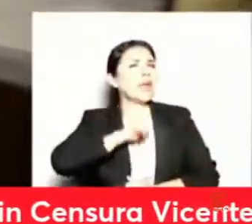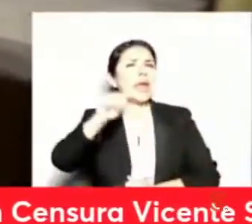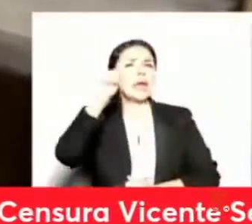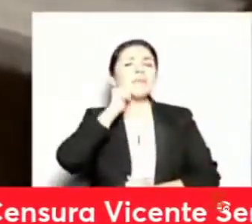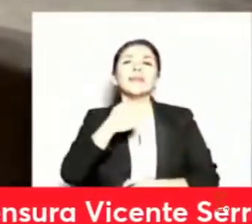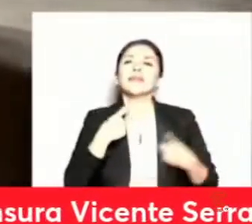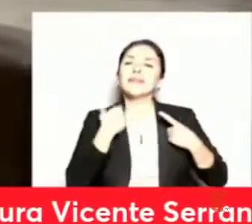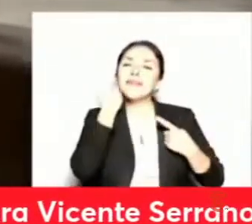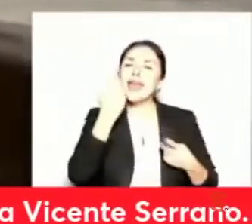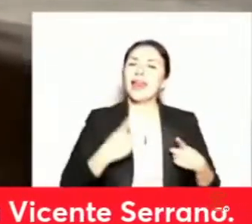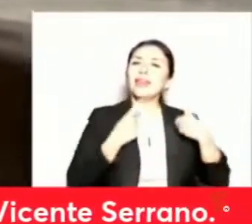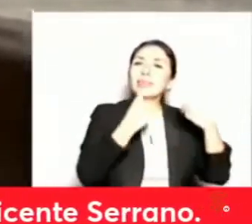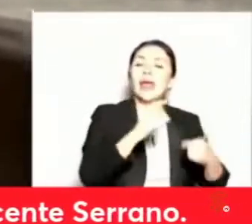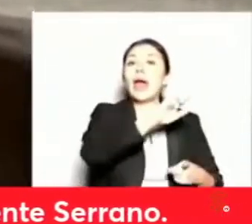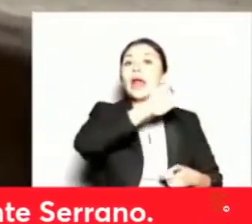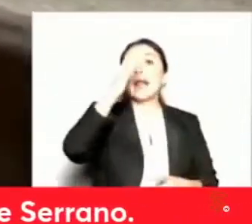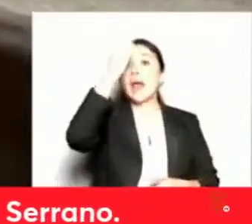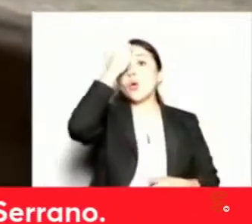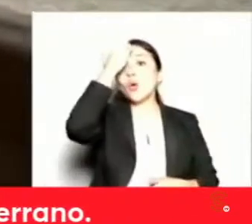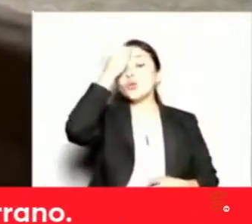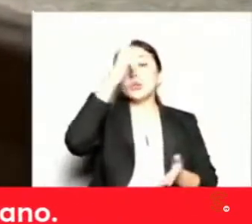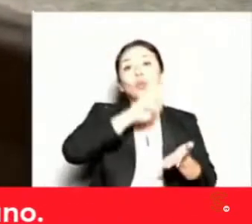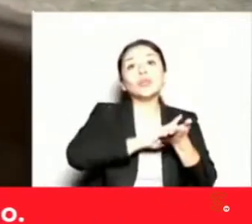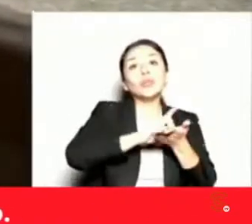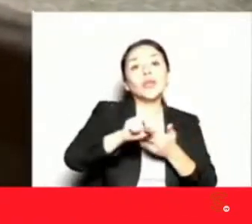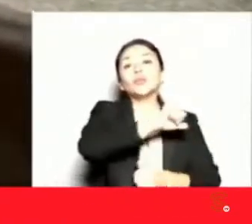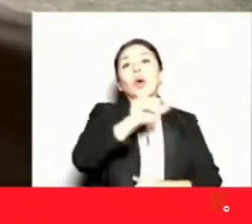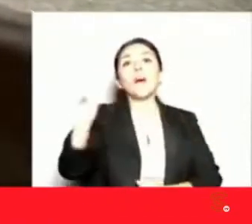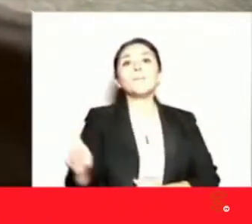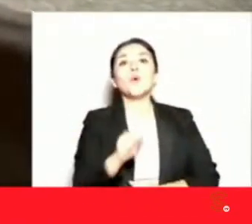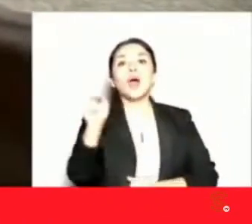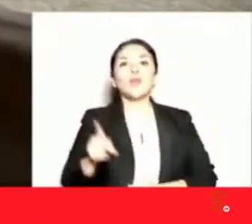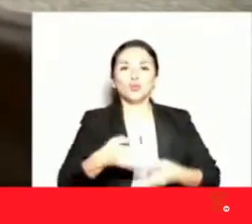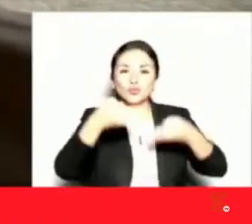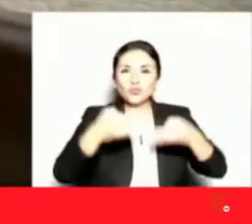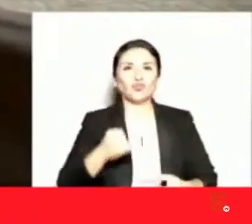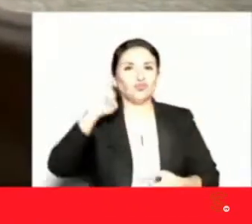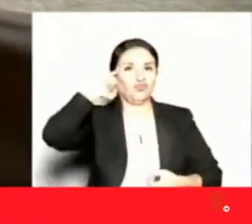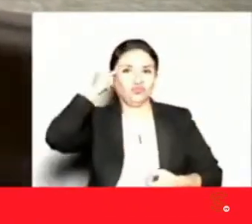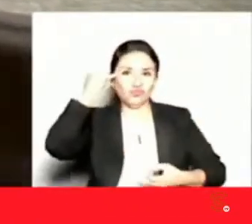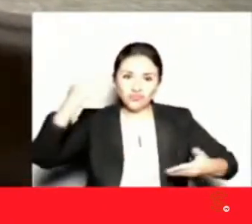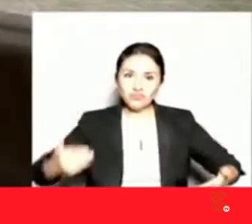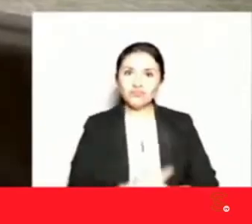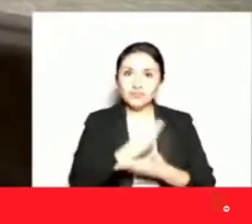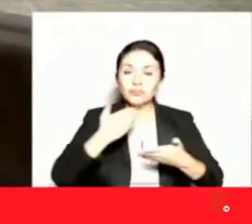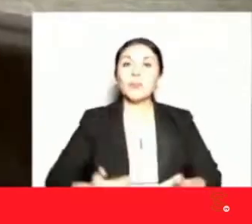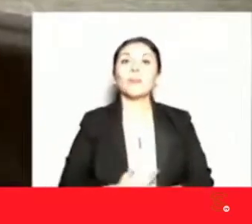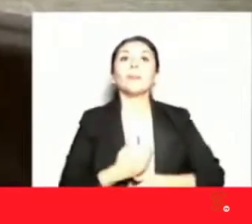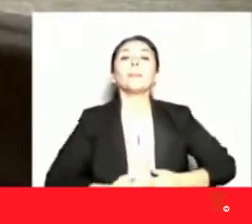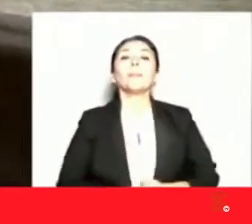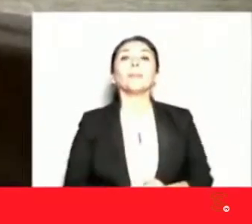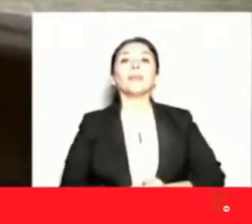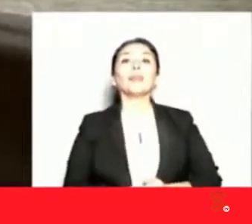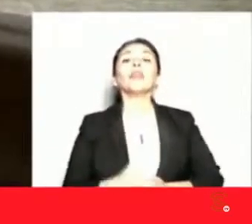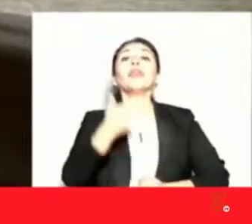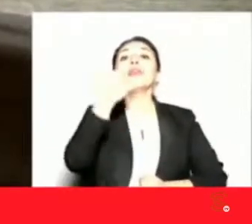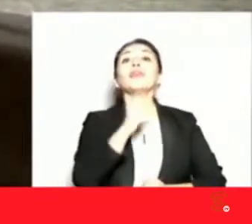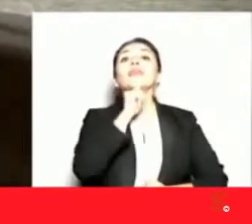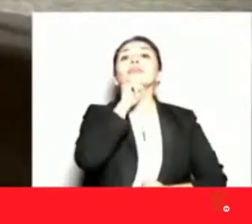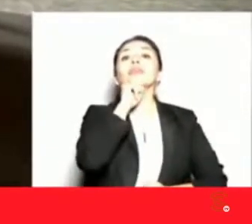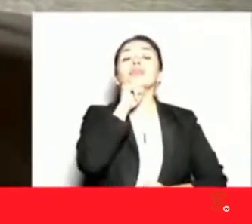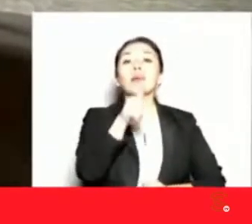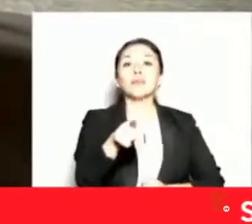el reconocimiento de los derechos de los pueblos originarios y